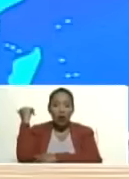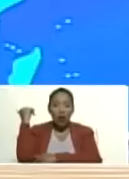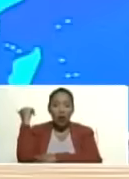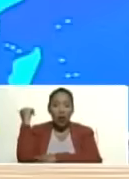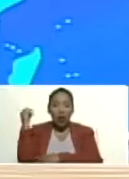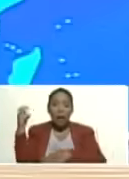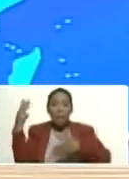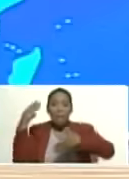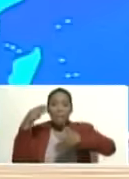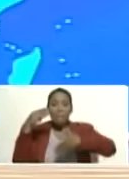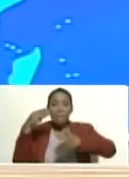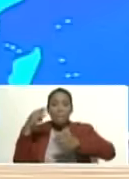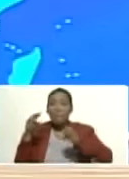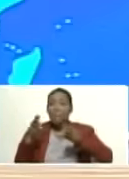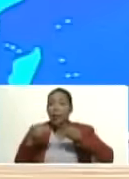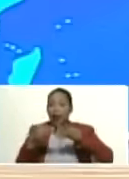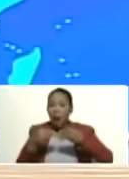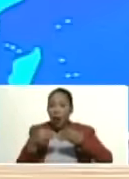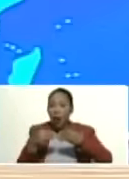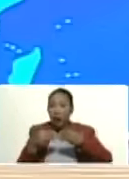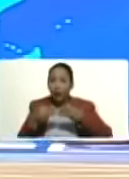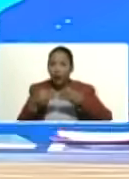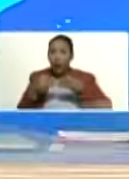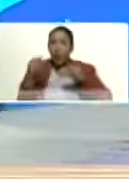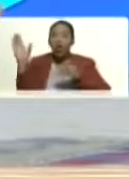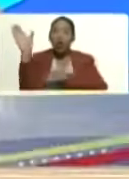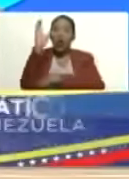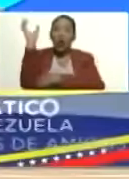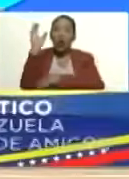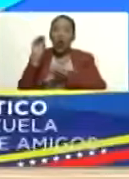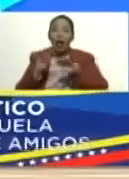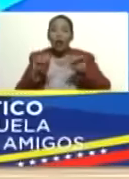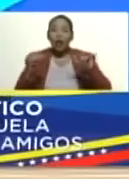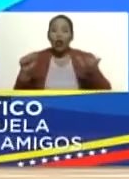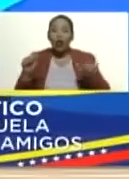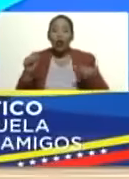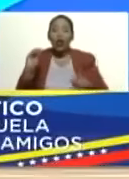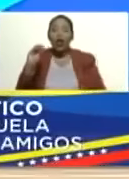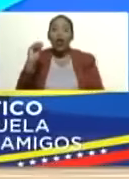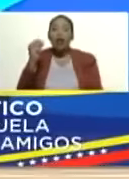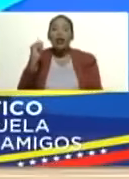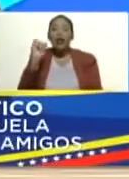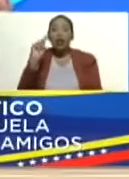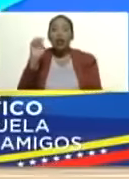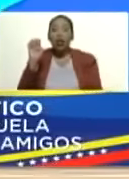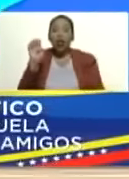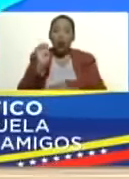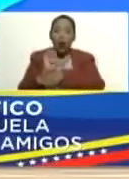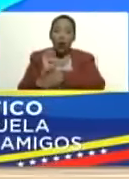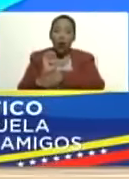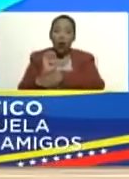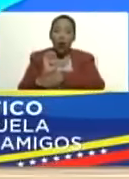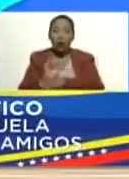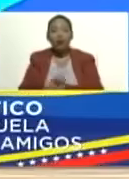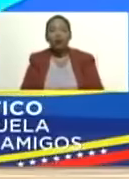Panamá y Colombia, para el territorio de Quito, que hoy comprende nuestra hermana República del